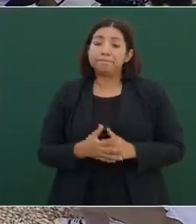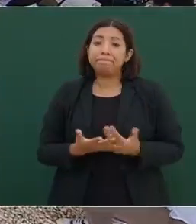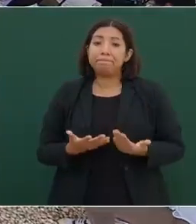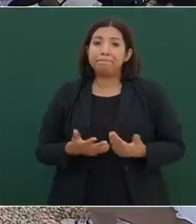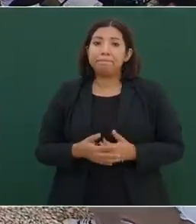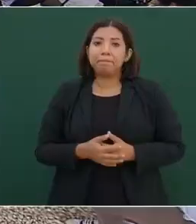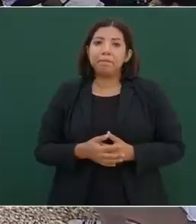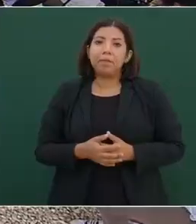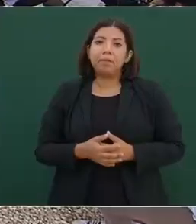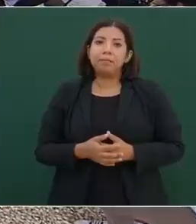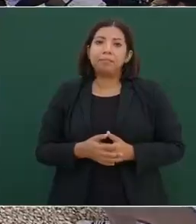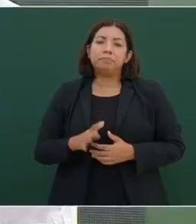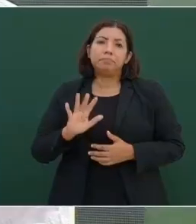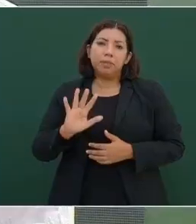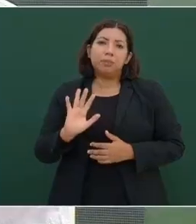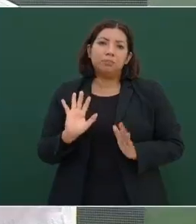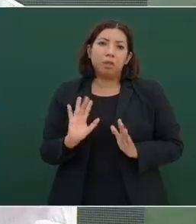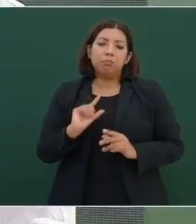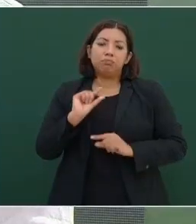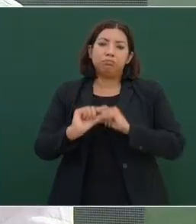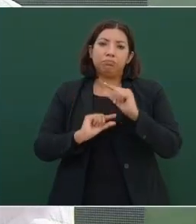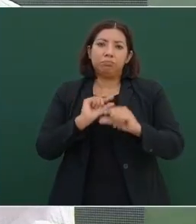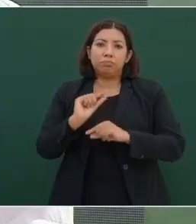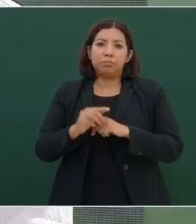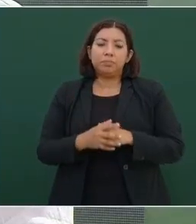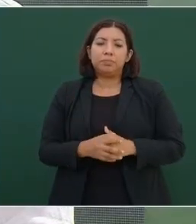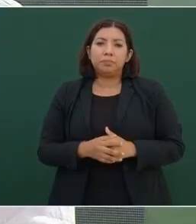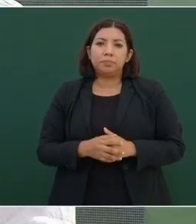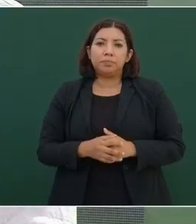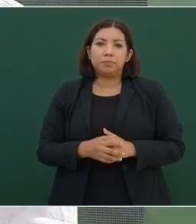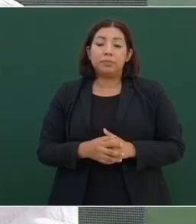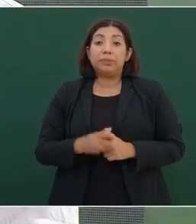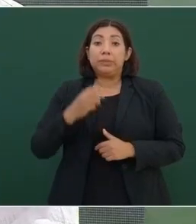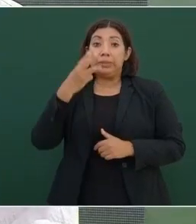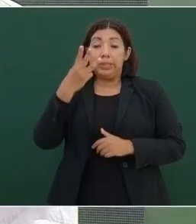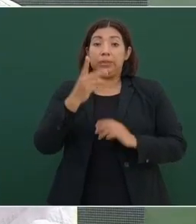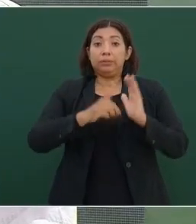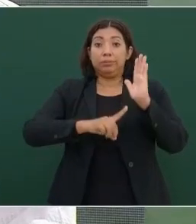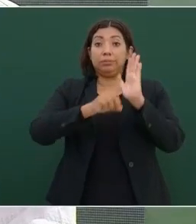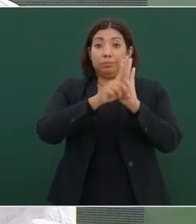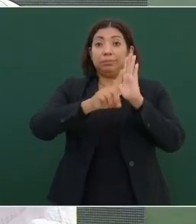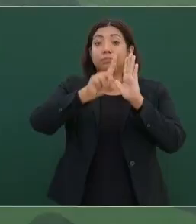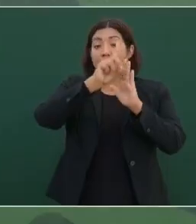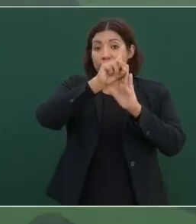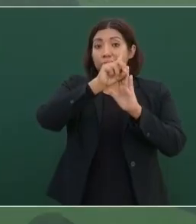Ya fue un avance esto, que son 3 departamentos.